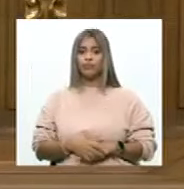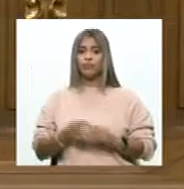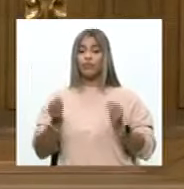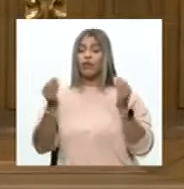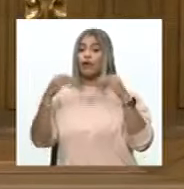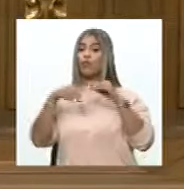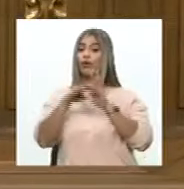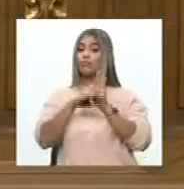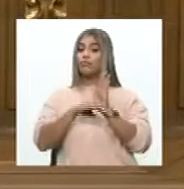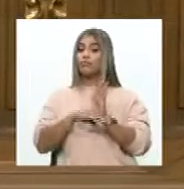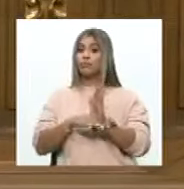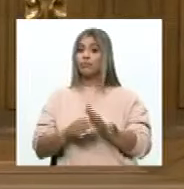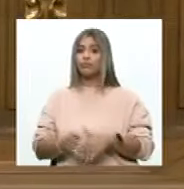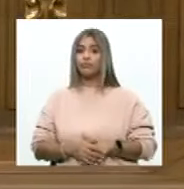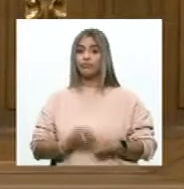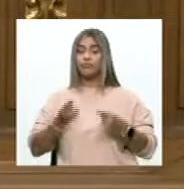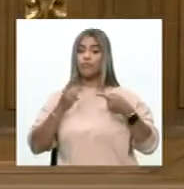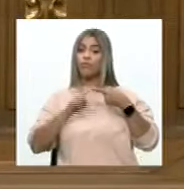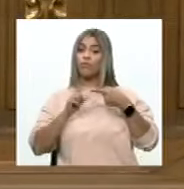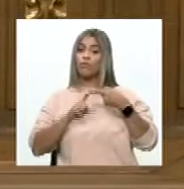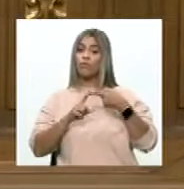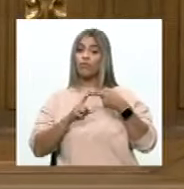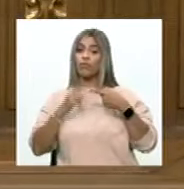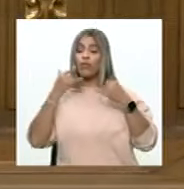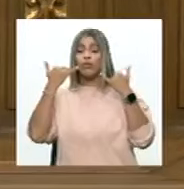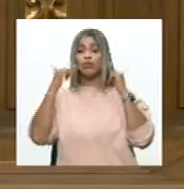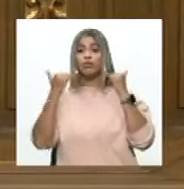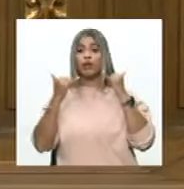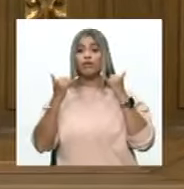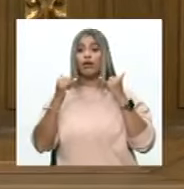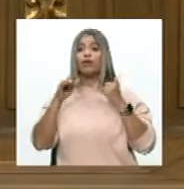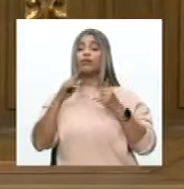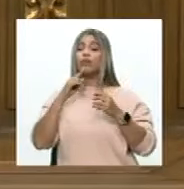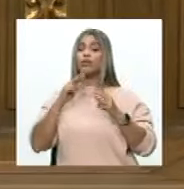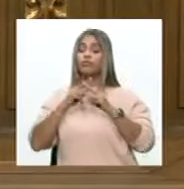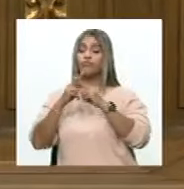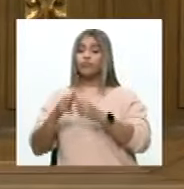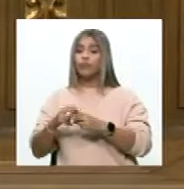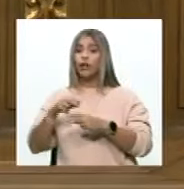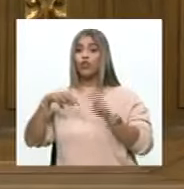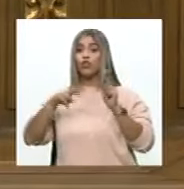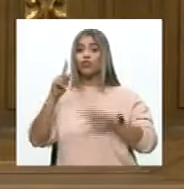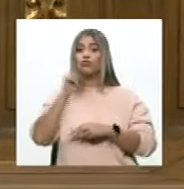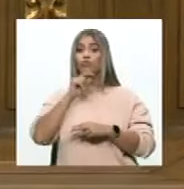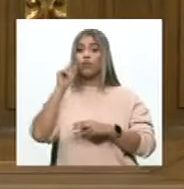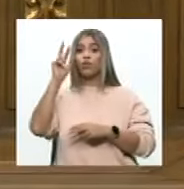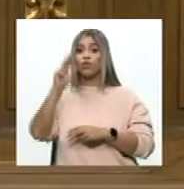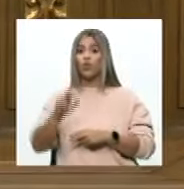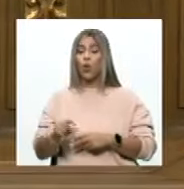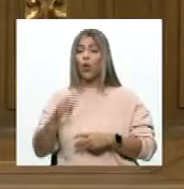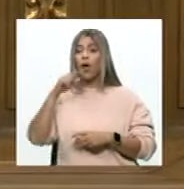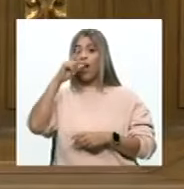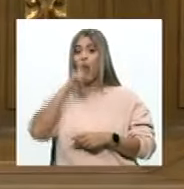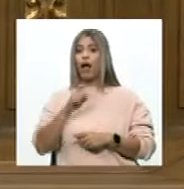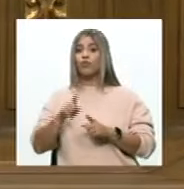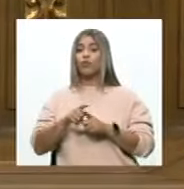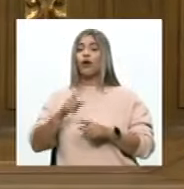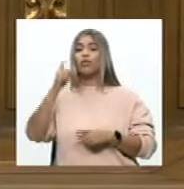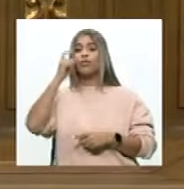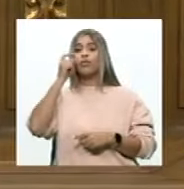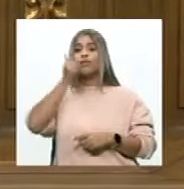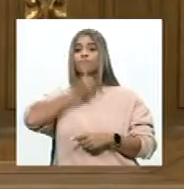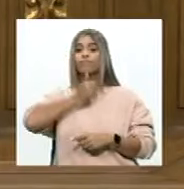Acuerda, primero, conmemorar y reivindicar el 12 de octubre de cada año como Día de la